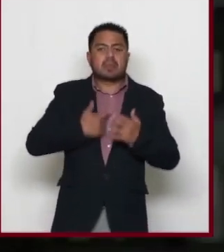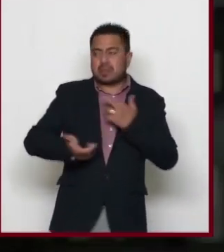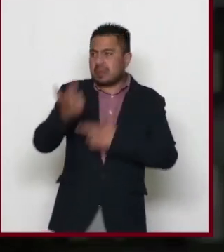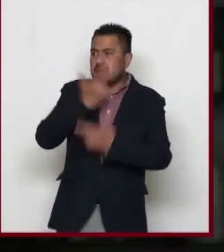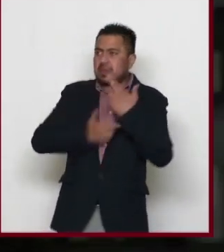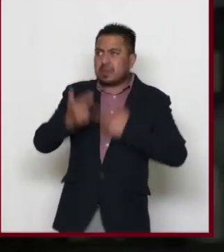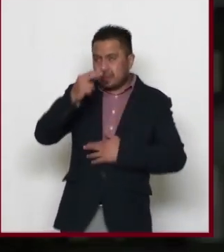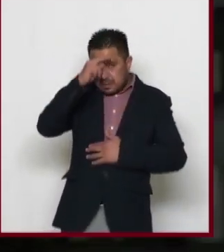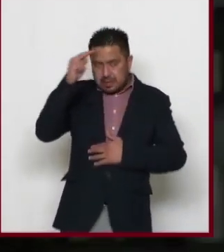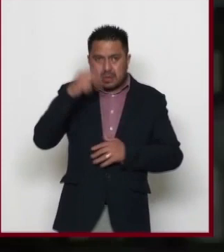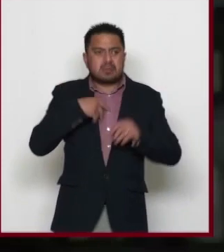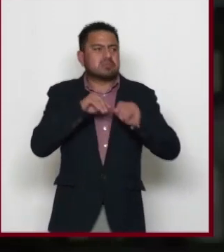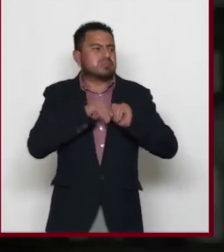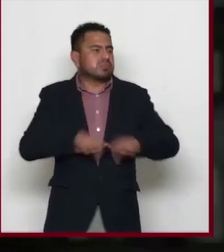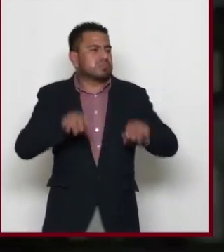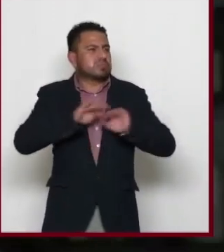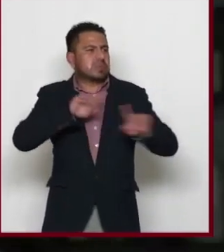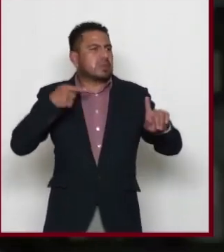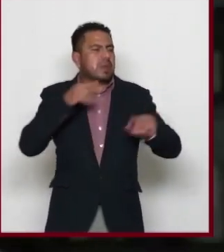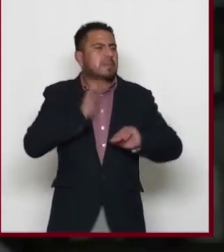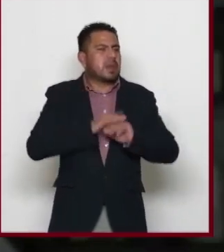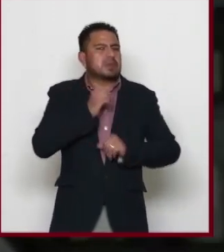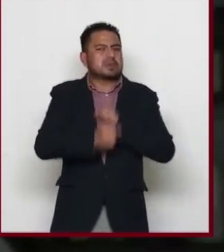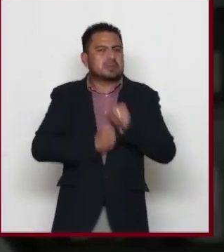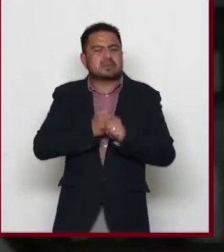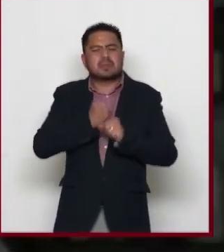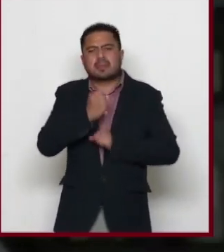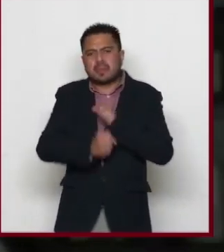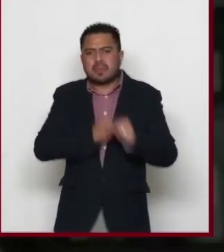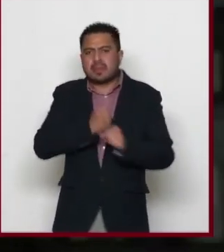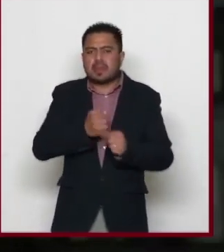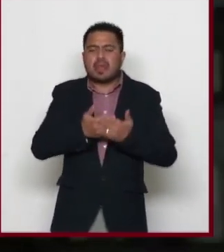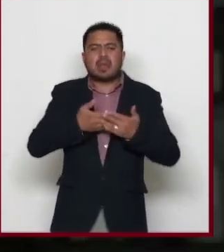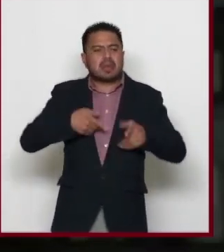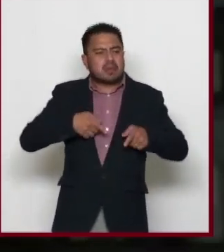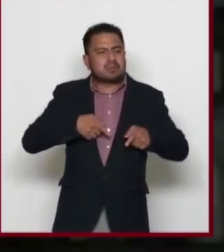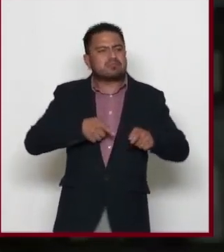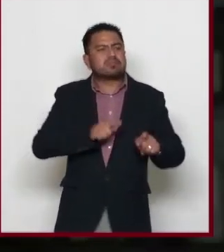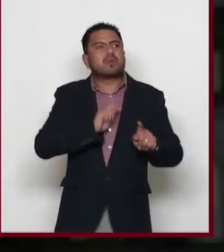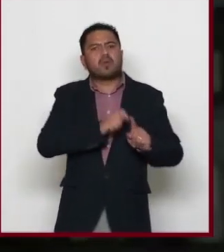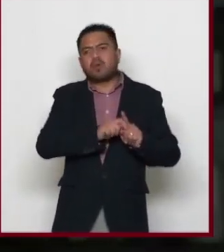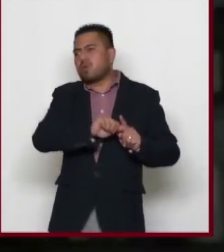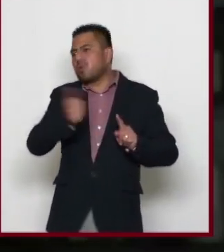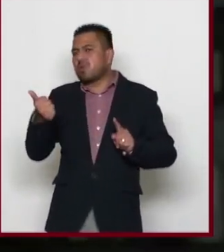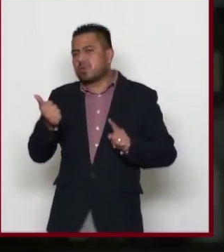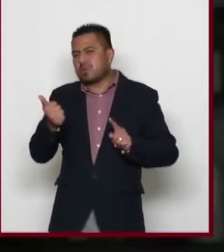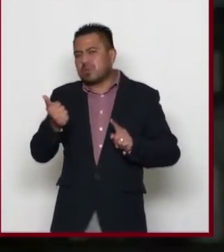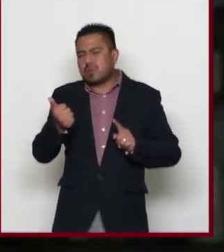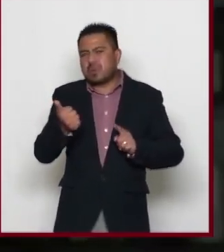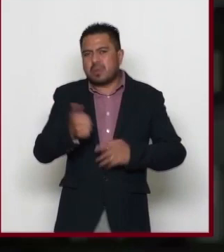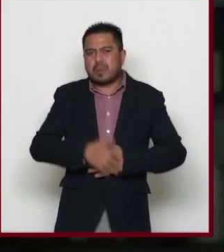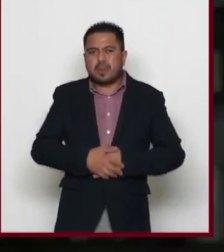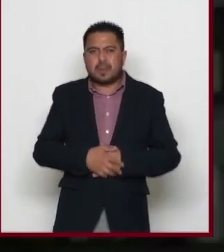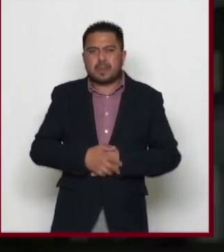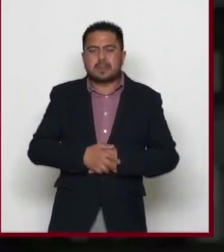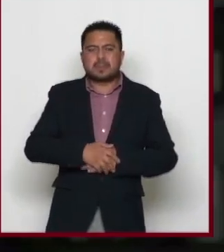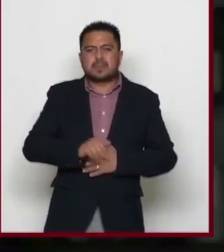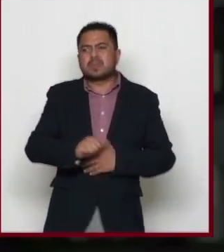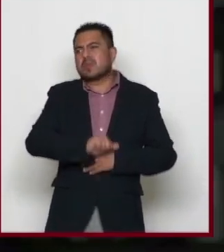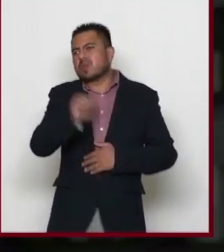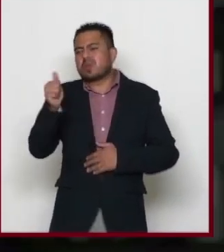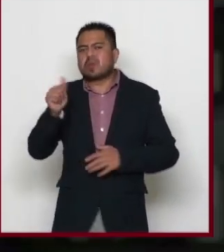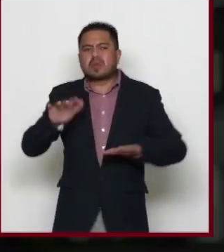de producirlos. Entonces, regresando a México, me dediqué a divulgación durante muchos años, y en el